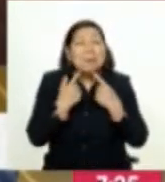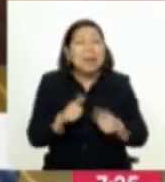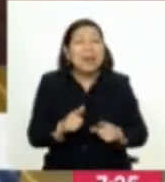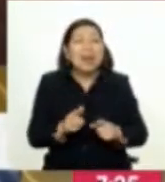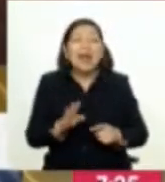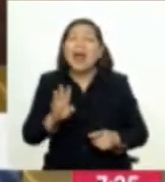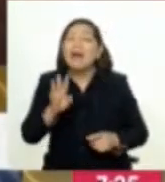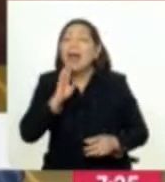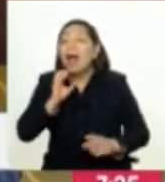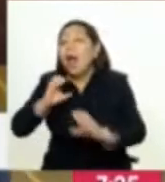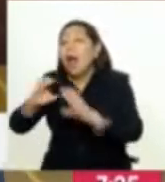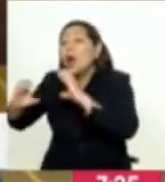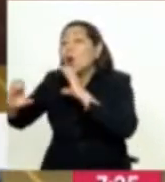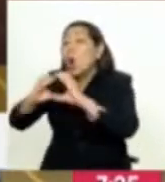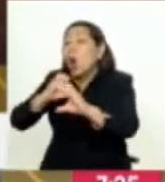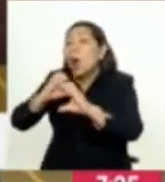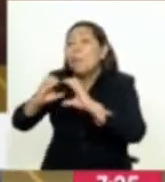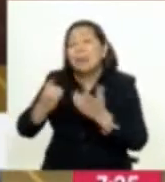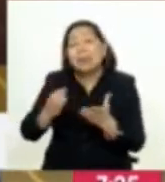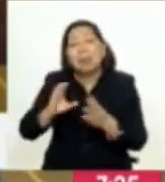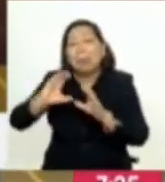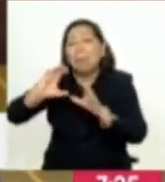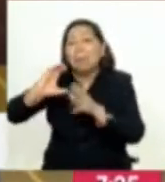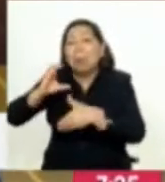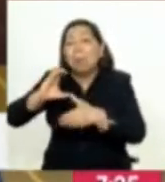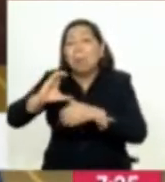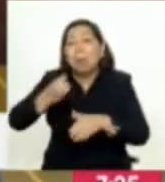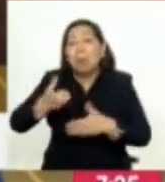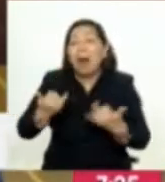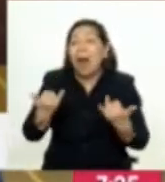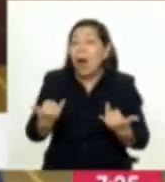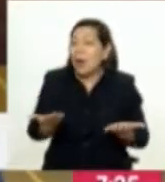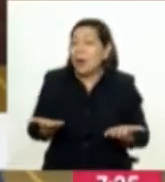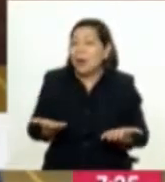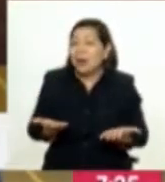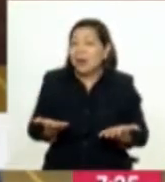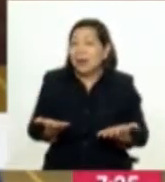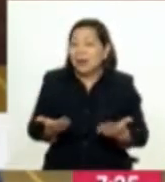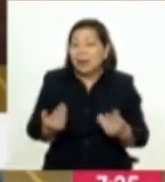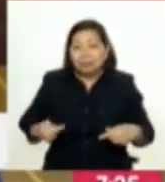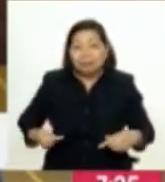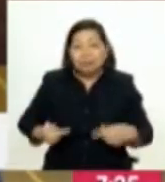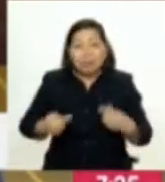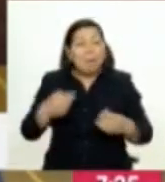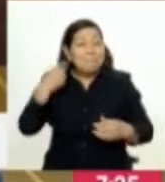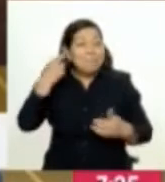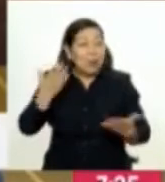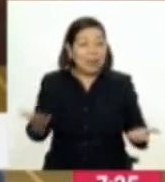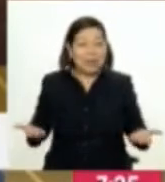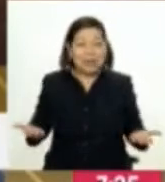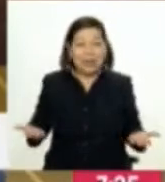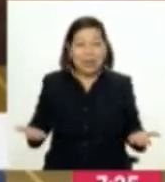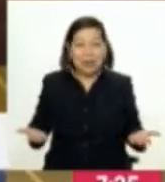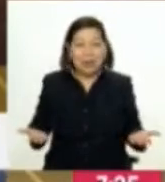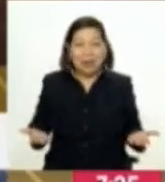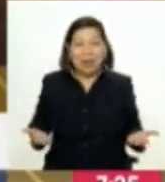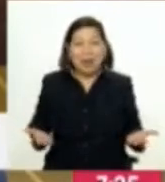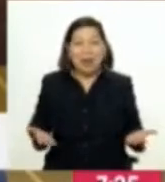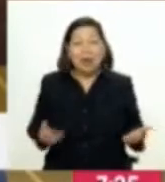el diálogo. Y eso es lo que nos preocupa. O sea, en el escenario de la confrontación política ha primado